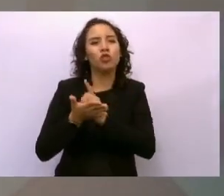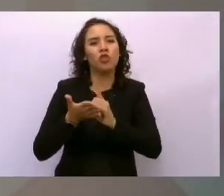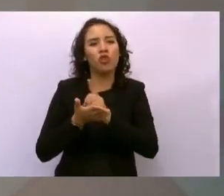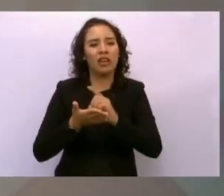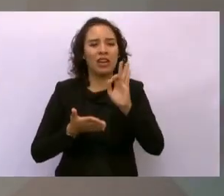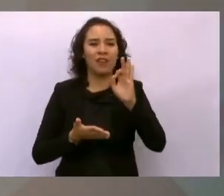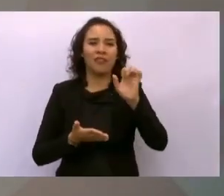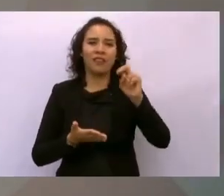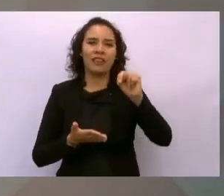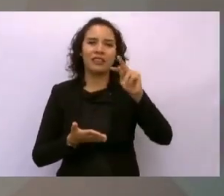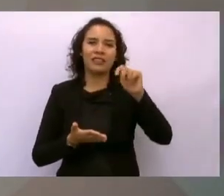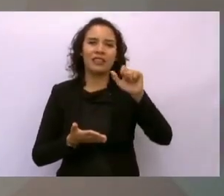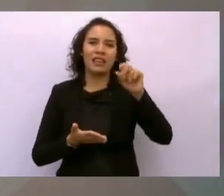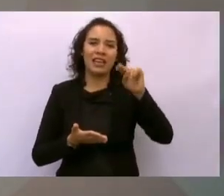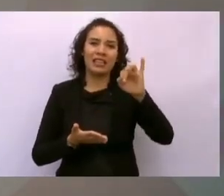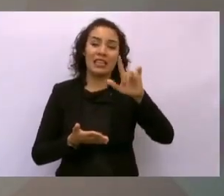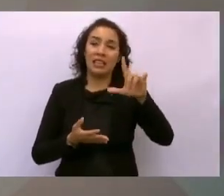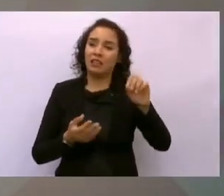Mueren